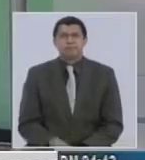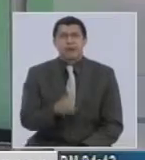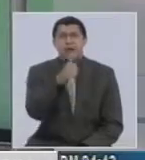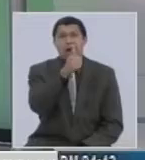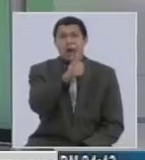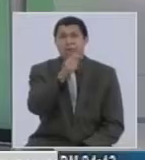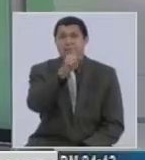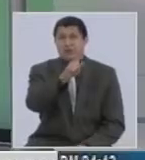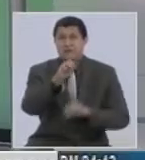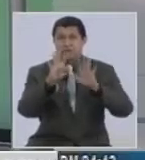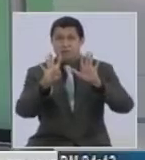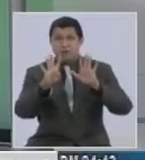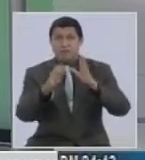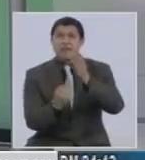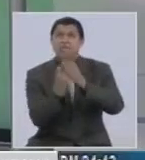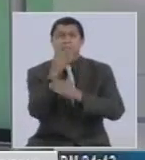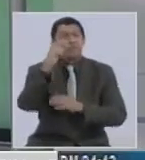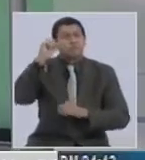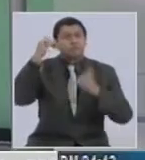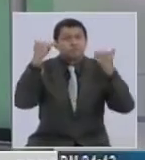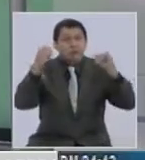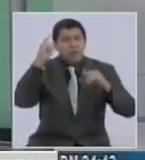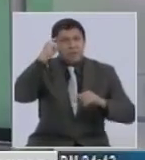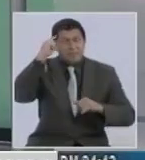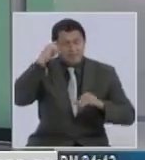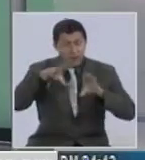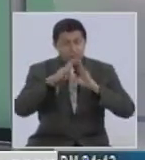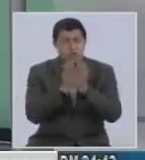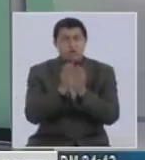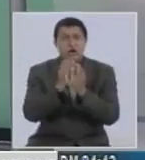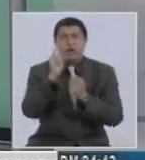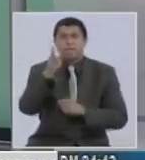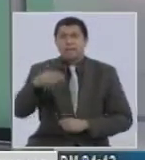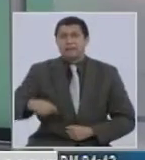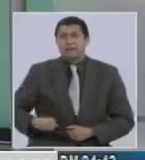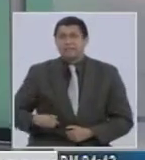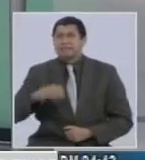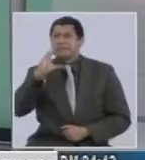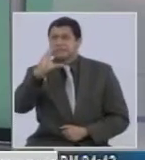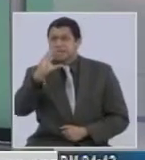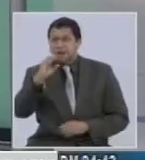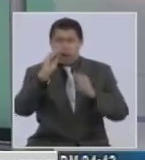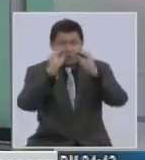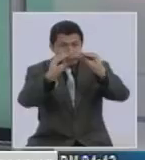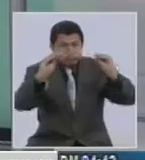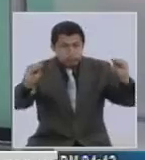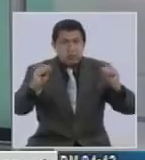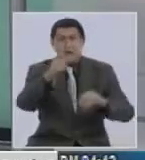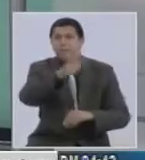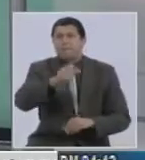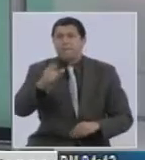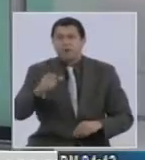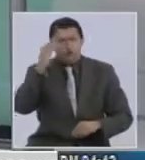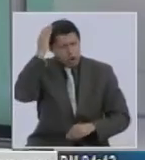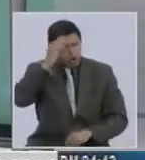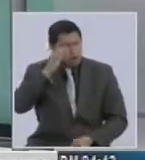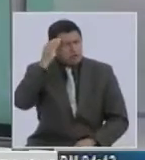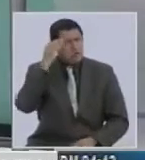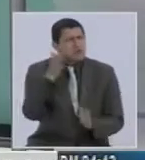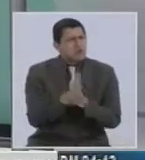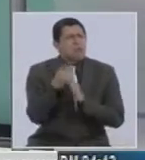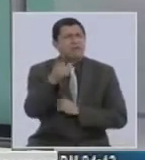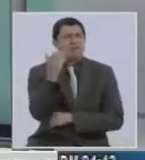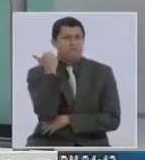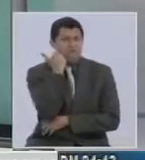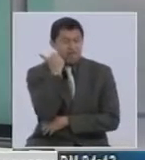Cada 19 de mayo se conmemora el Día Mundial de la Hepatitis C con el fin de concienciar a la población en general con respecto a esta